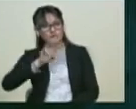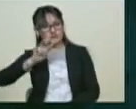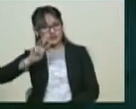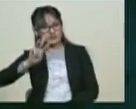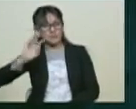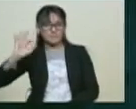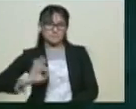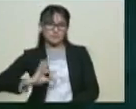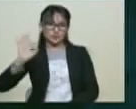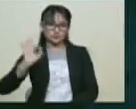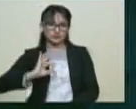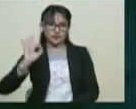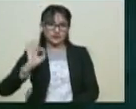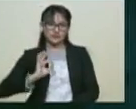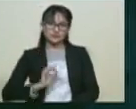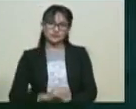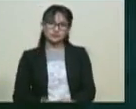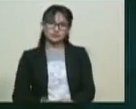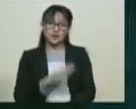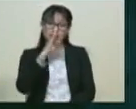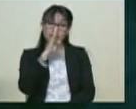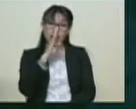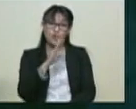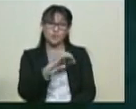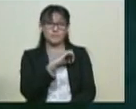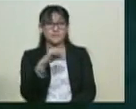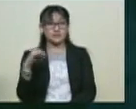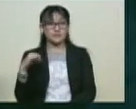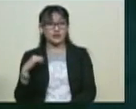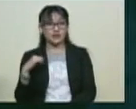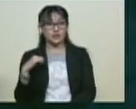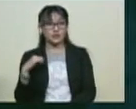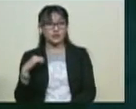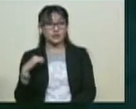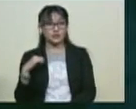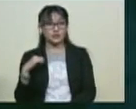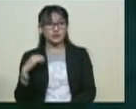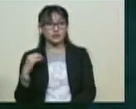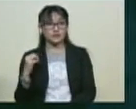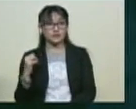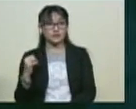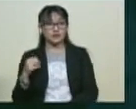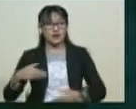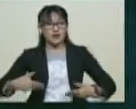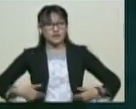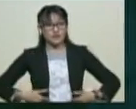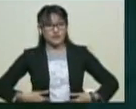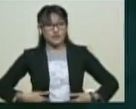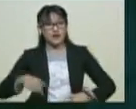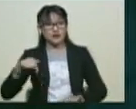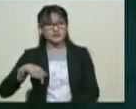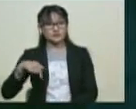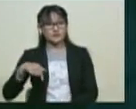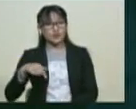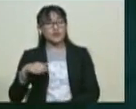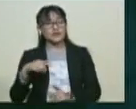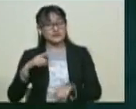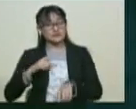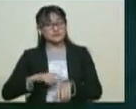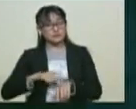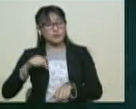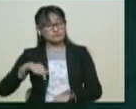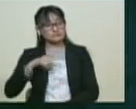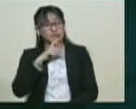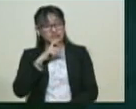81,43%. La banca privada. O sea, el esfuerzo, presidente, que en estos tiempos difíciles, complejos, pero